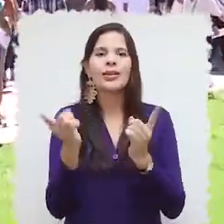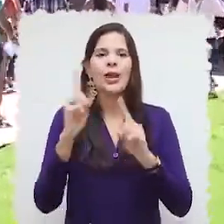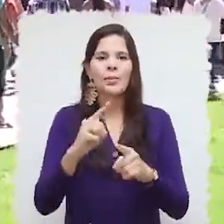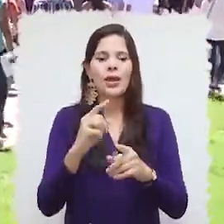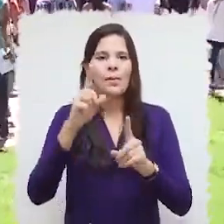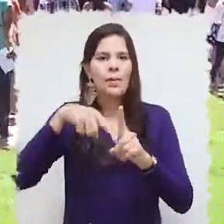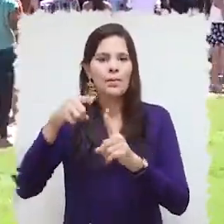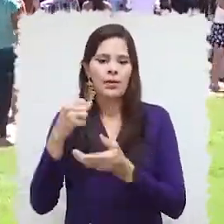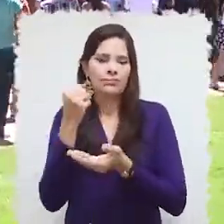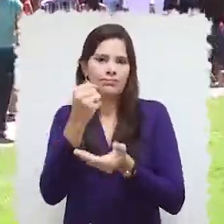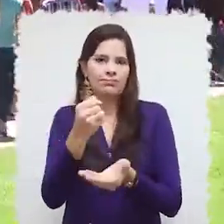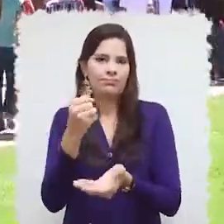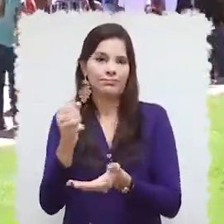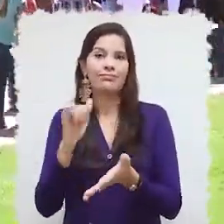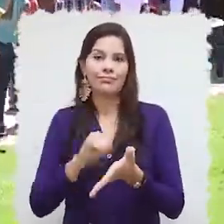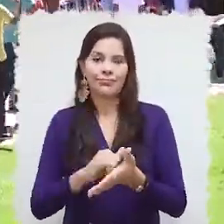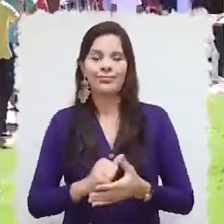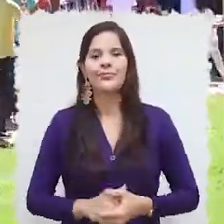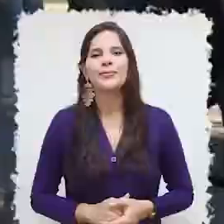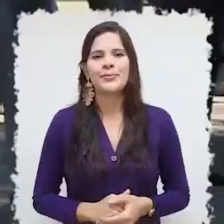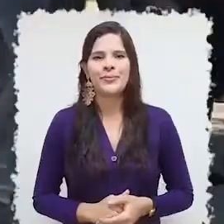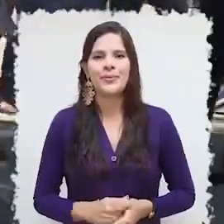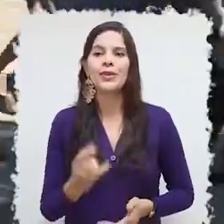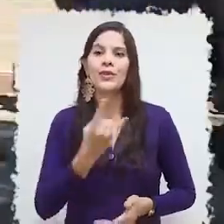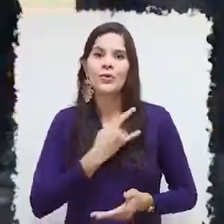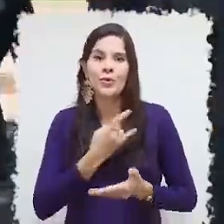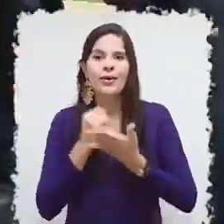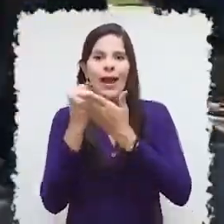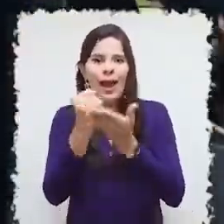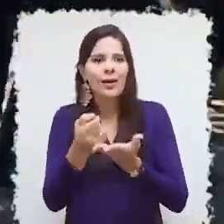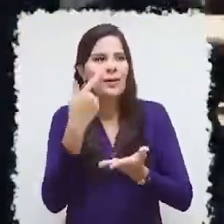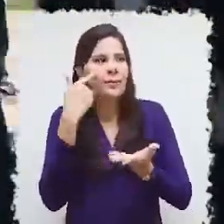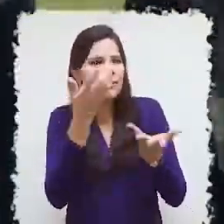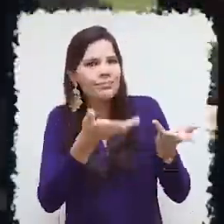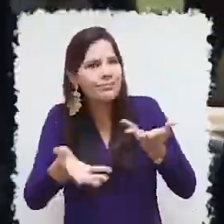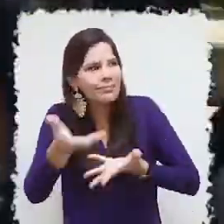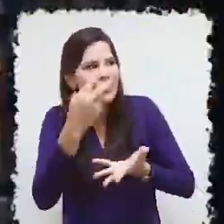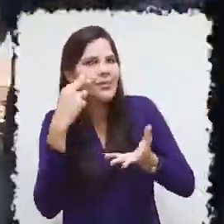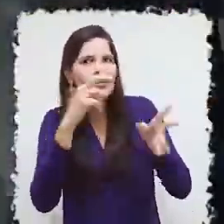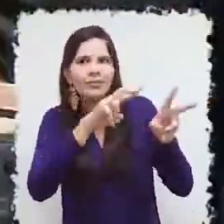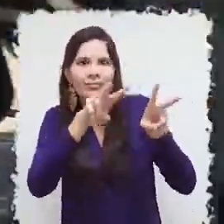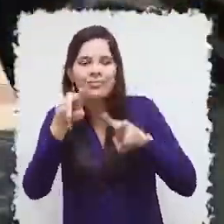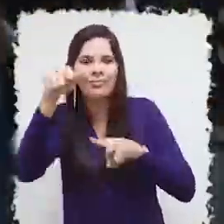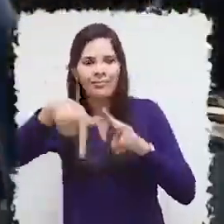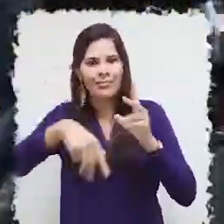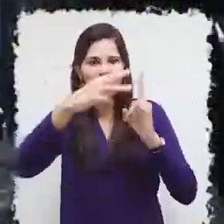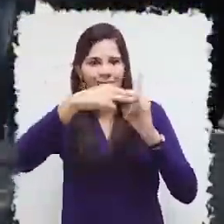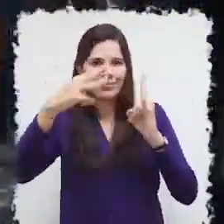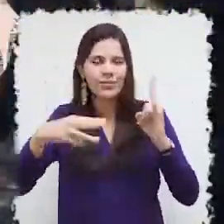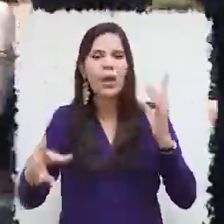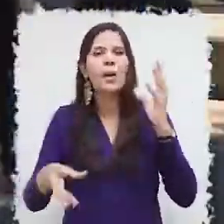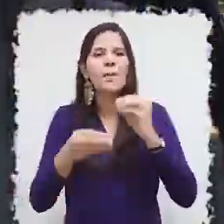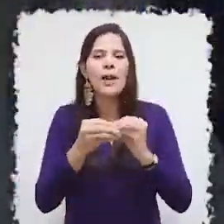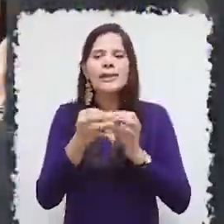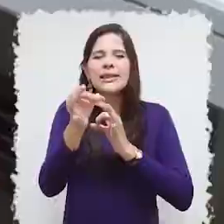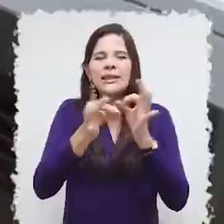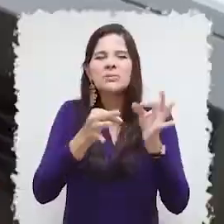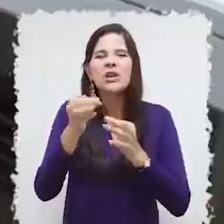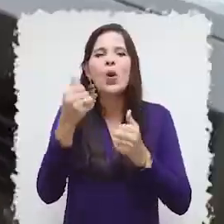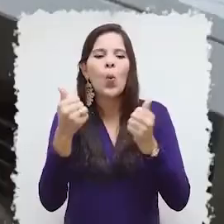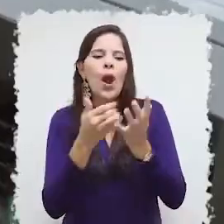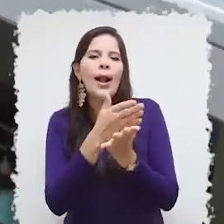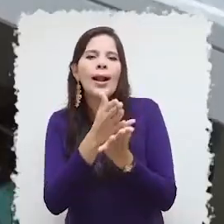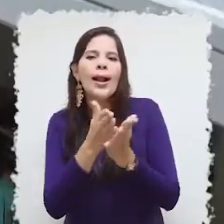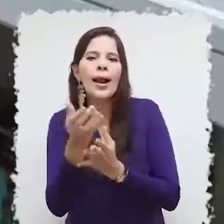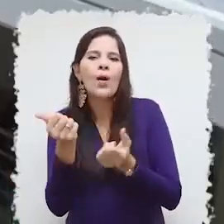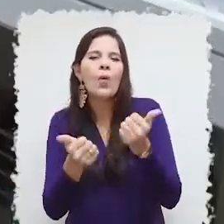la oportunidad a los muchachos de familiarizarse con el entorno y obtener una visión global acerca de la profesión a la que aspiran. A su turno, la